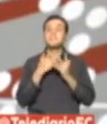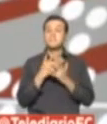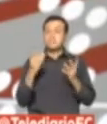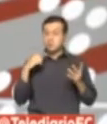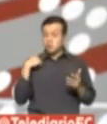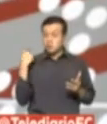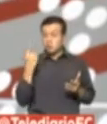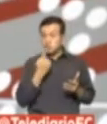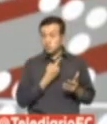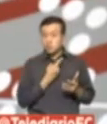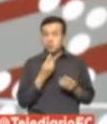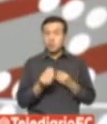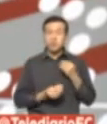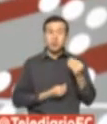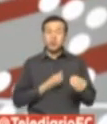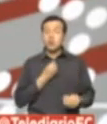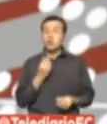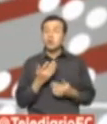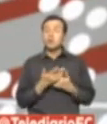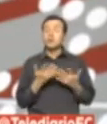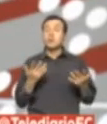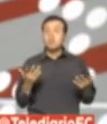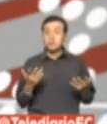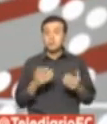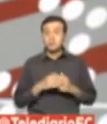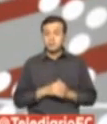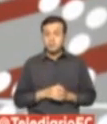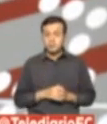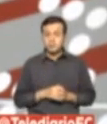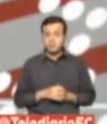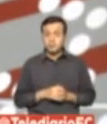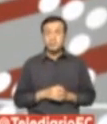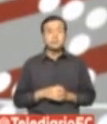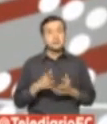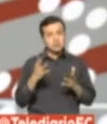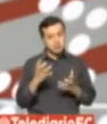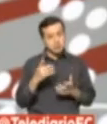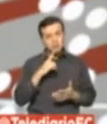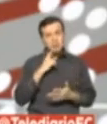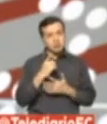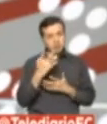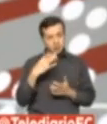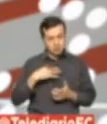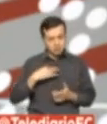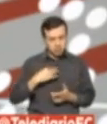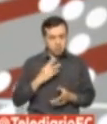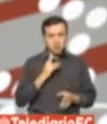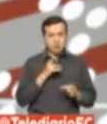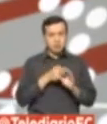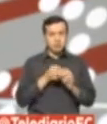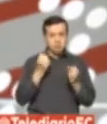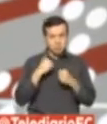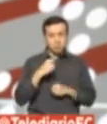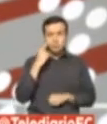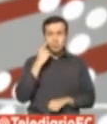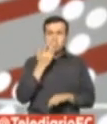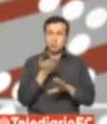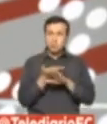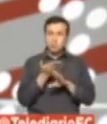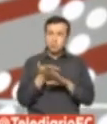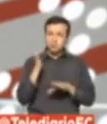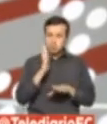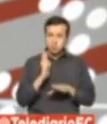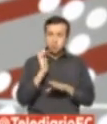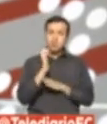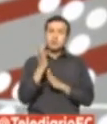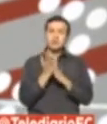nosotros dejemos de tener el deseo de participar y demostrarle al Ecuador que